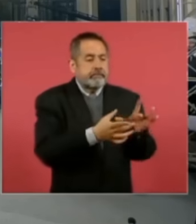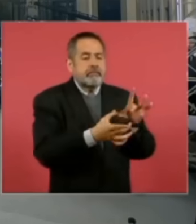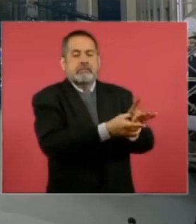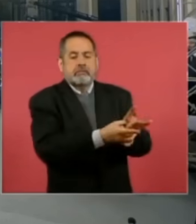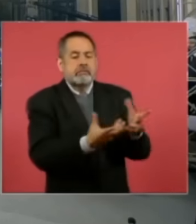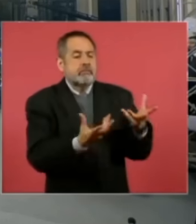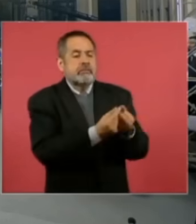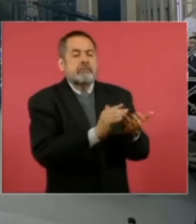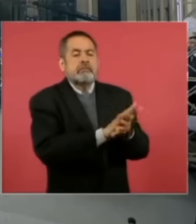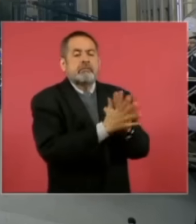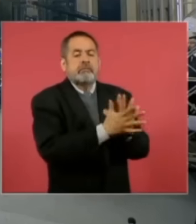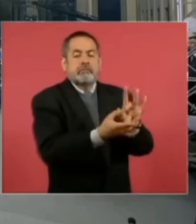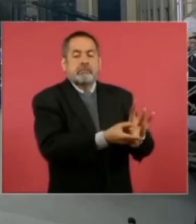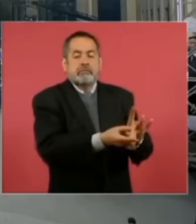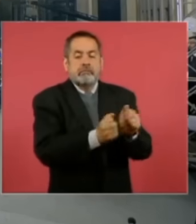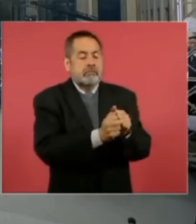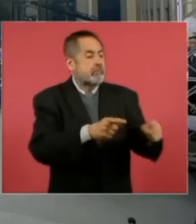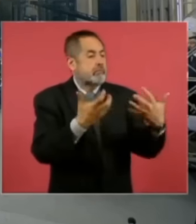una empresa